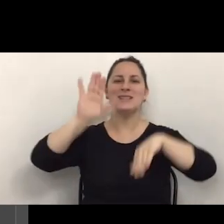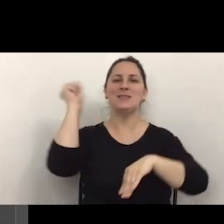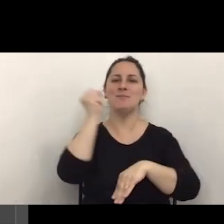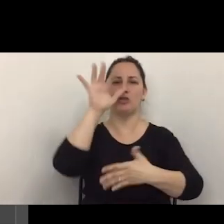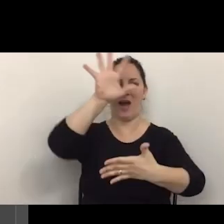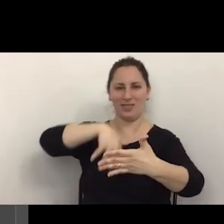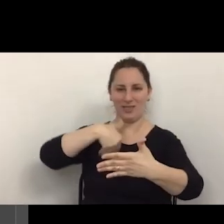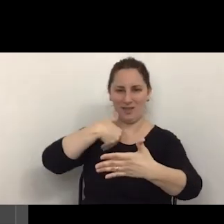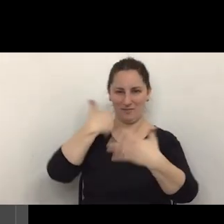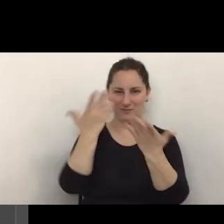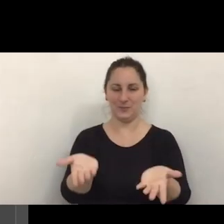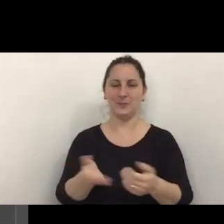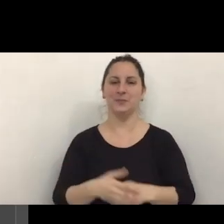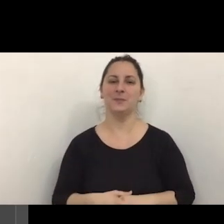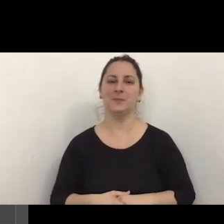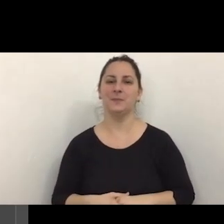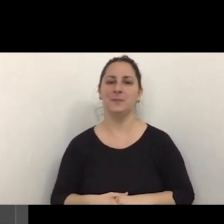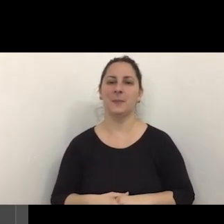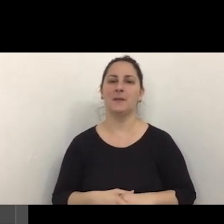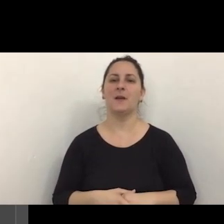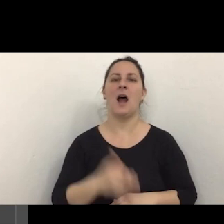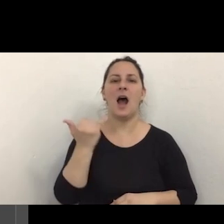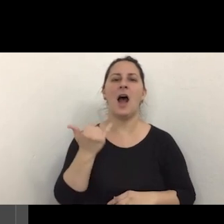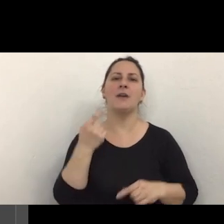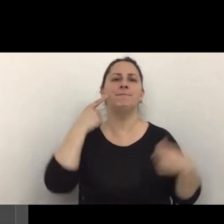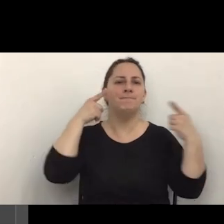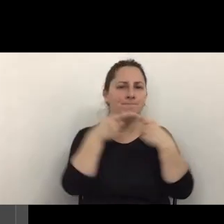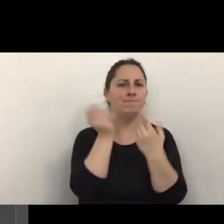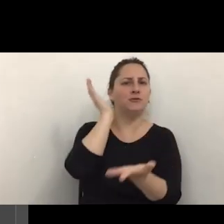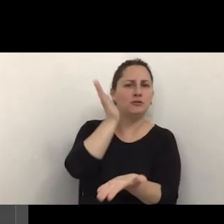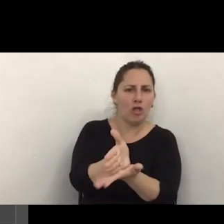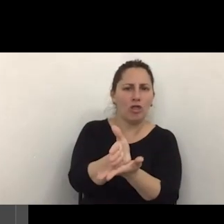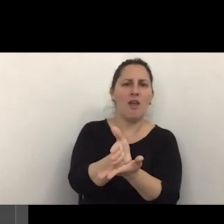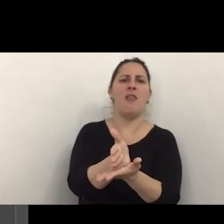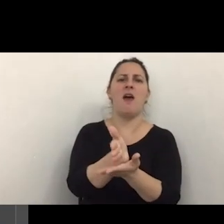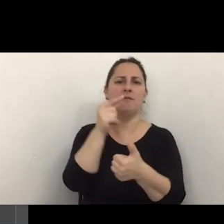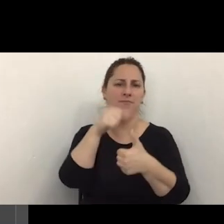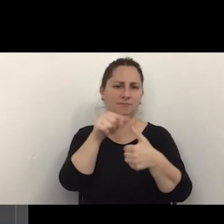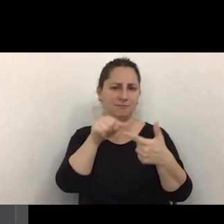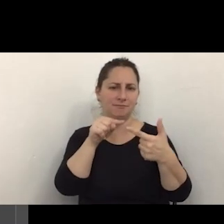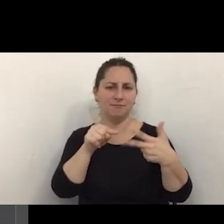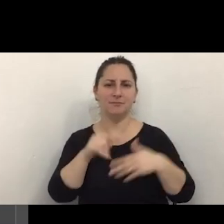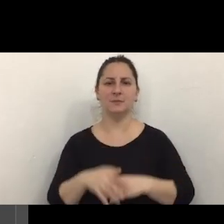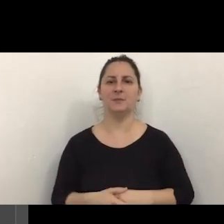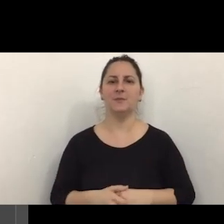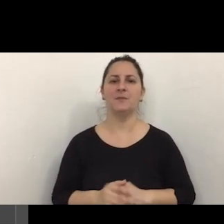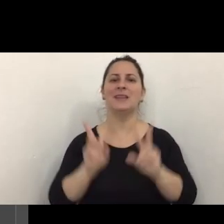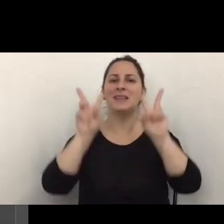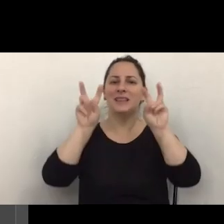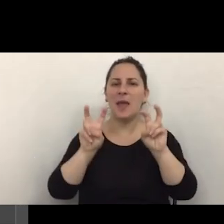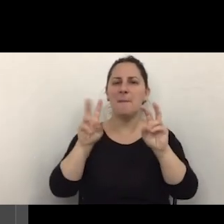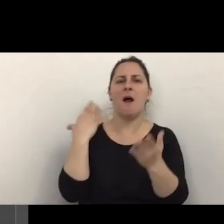fallo, tienen el objeto de la condena, ¿sí? El tema de que